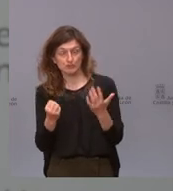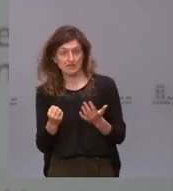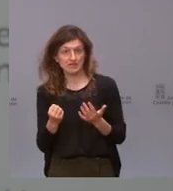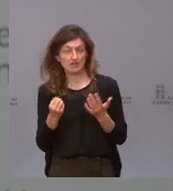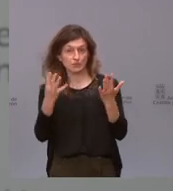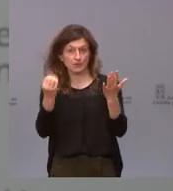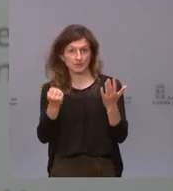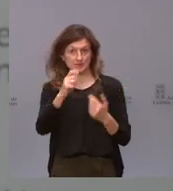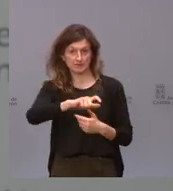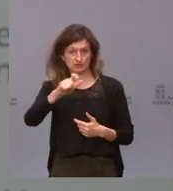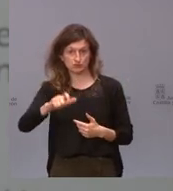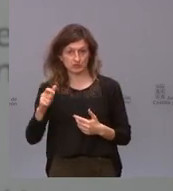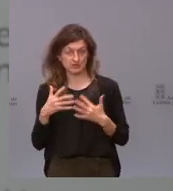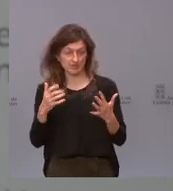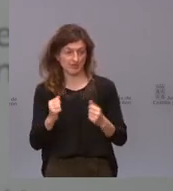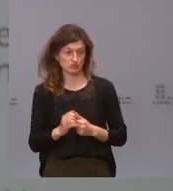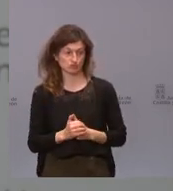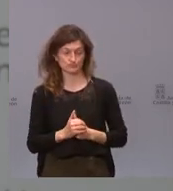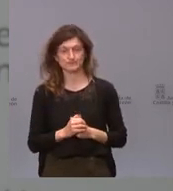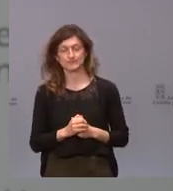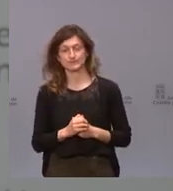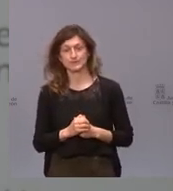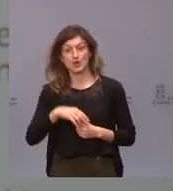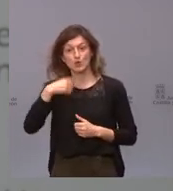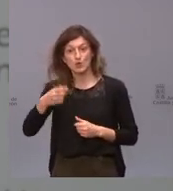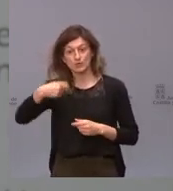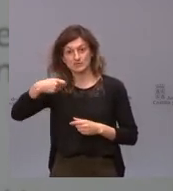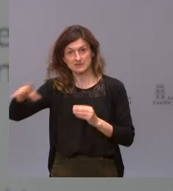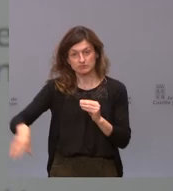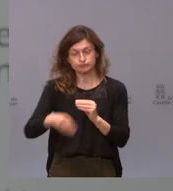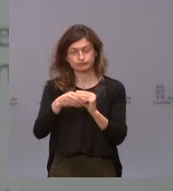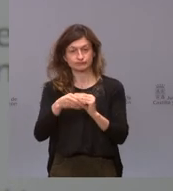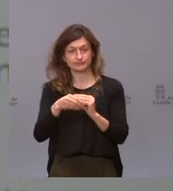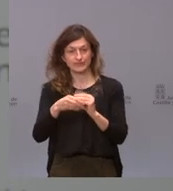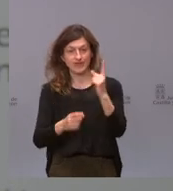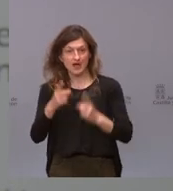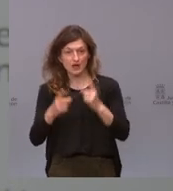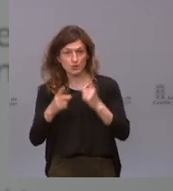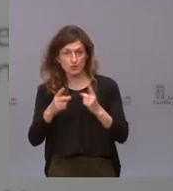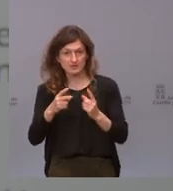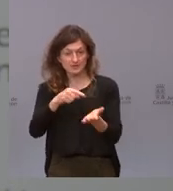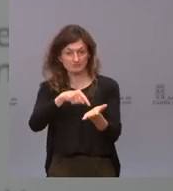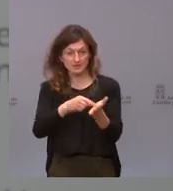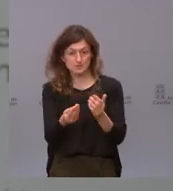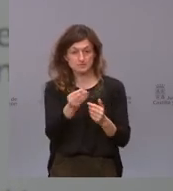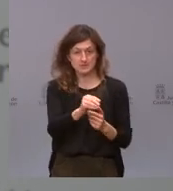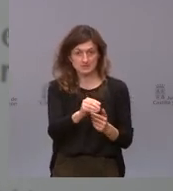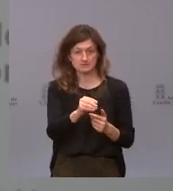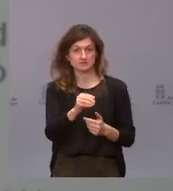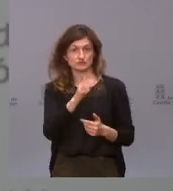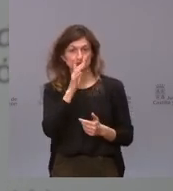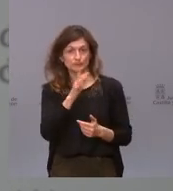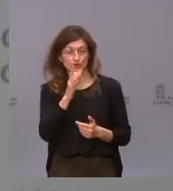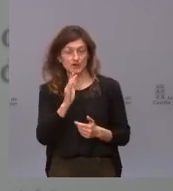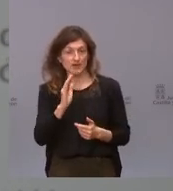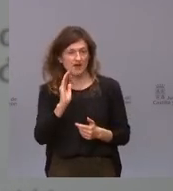9.000 personas quizá paul y anticipando aunque luego lo complete el presidente algunas de las subidas impositivas del gobierno precisamente a que más